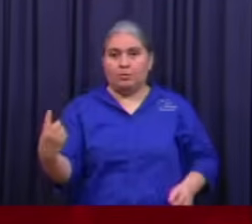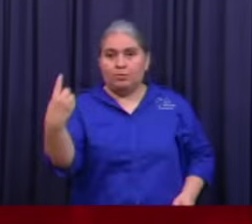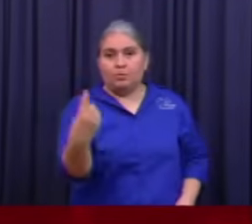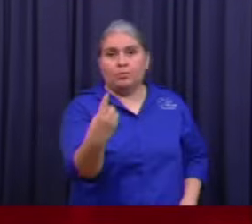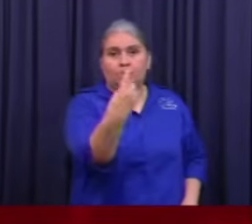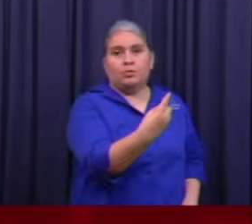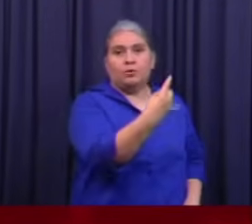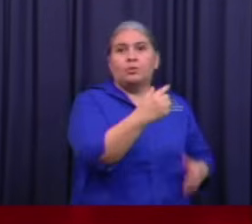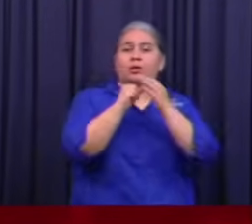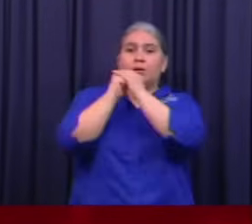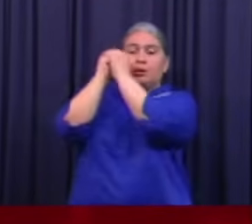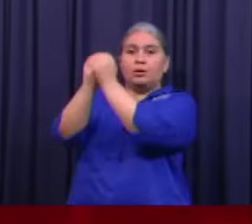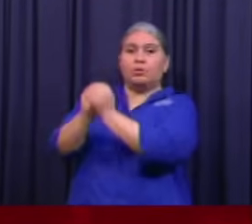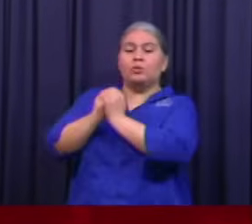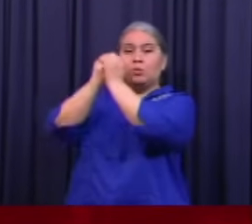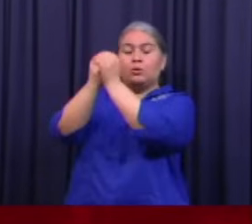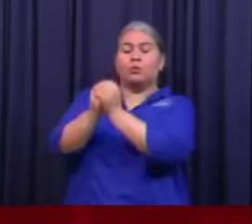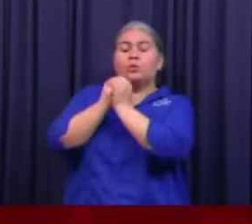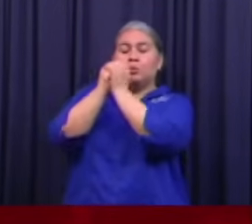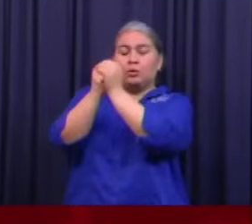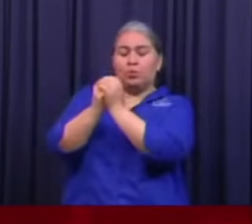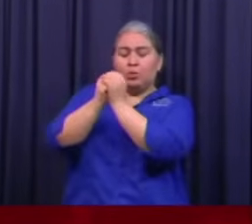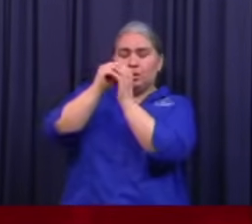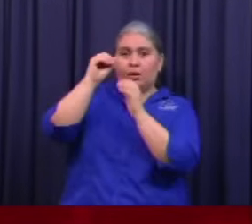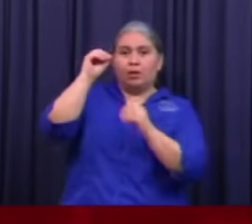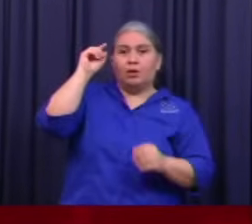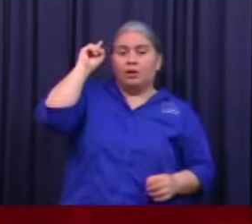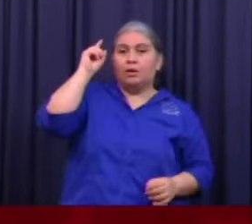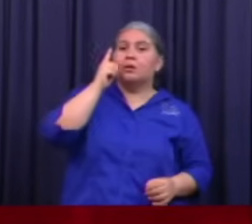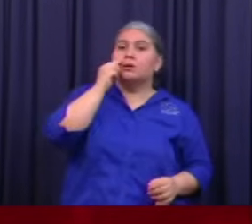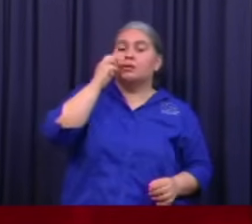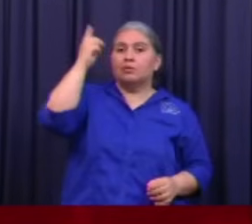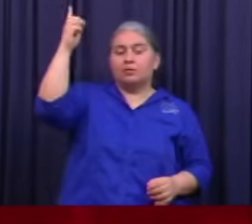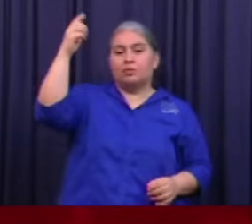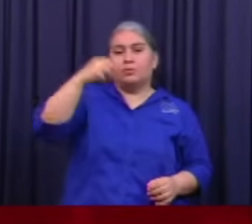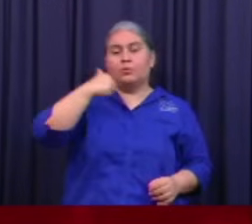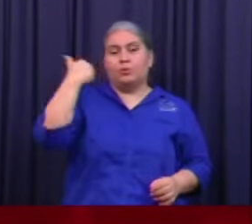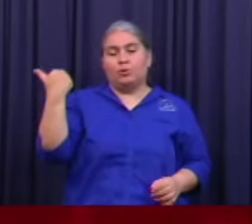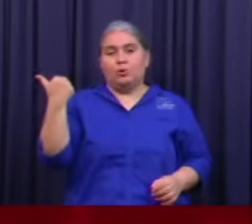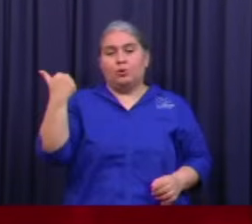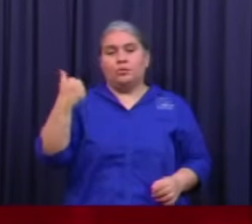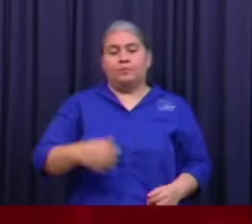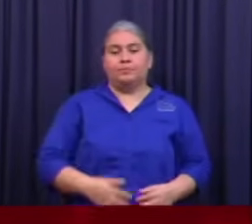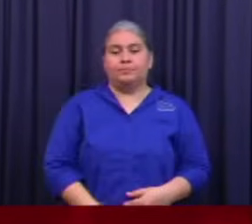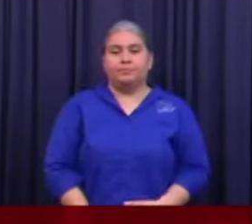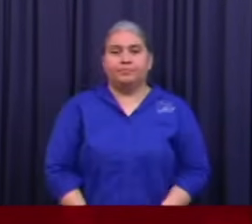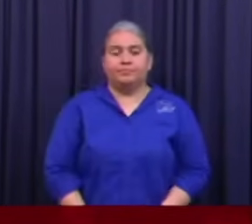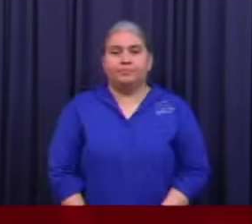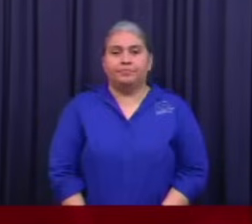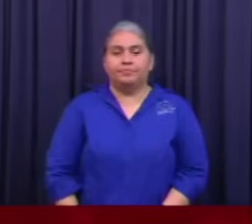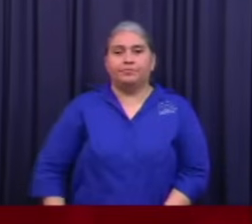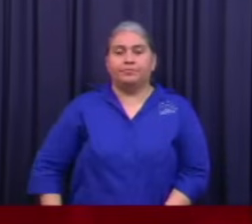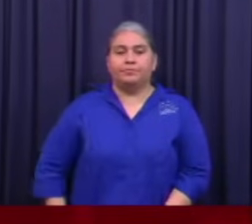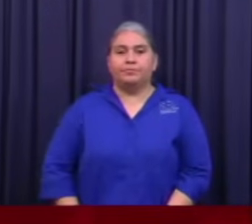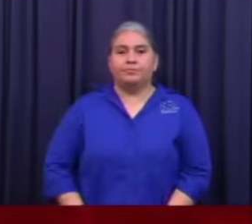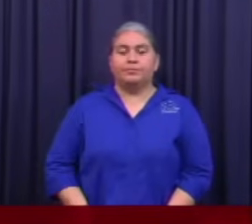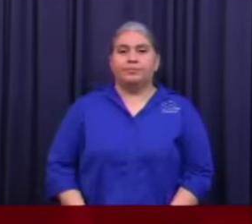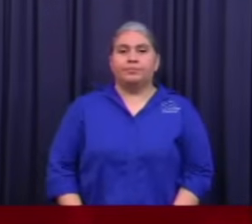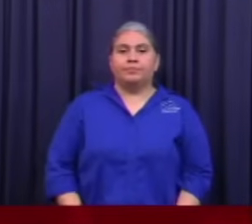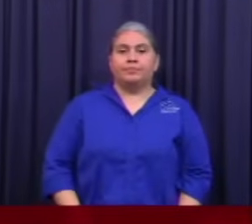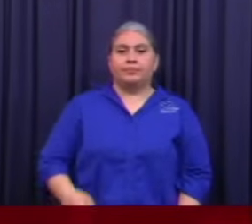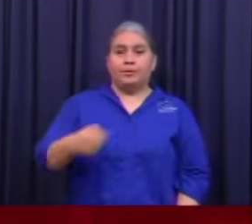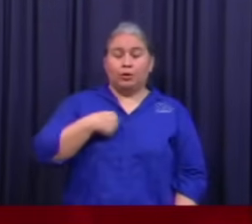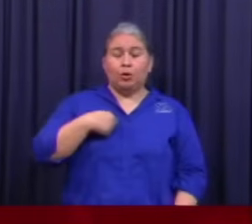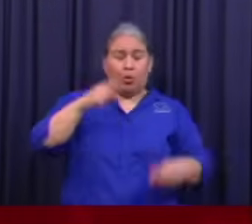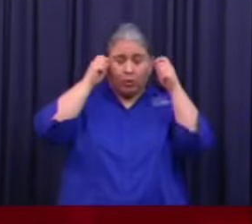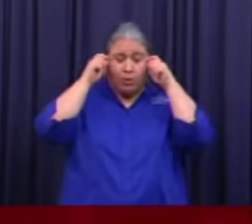intercesores Por eso yo estoy asombrado hermano de de cómo el señor ha levantado un grupo tan gigantesco de intercesión en medio